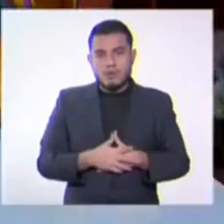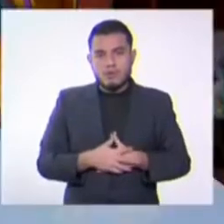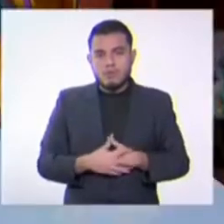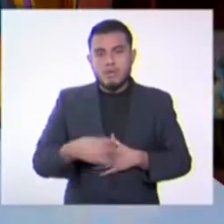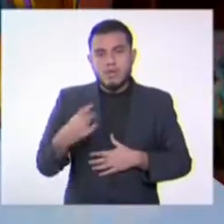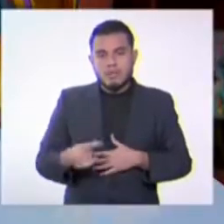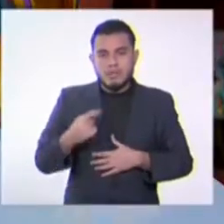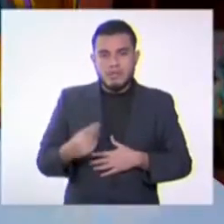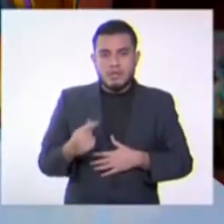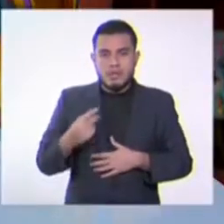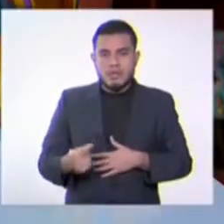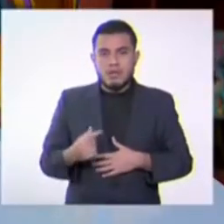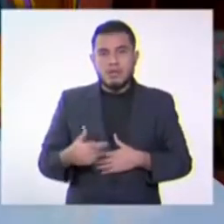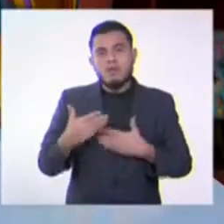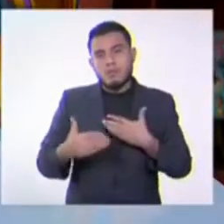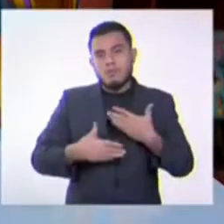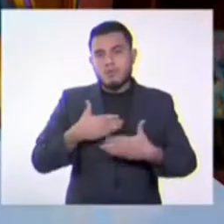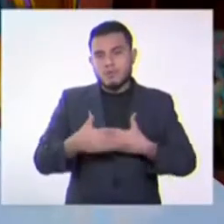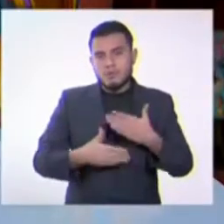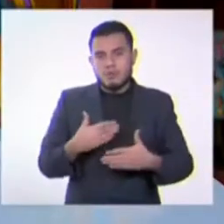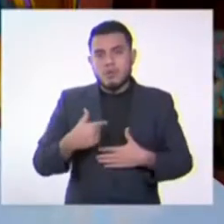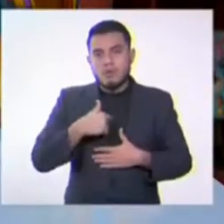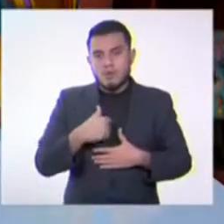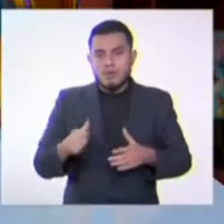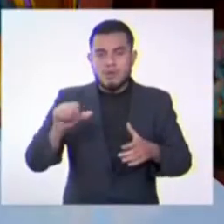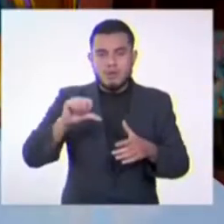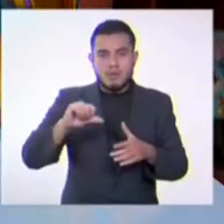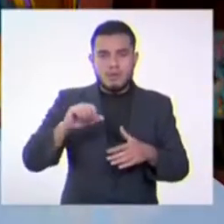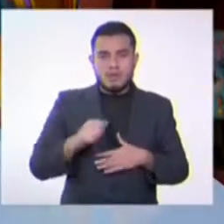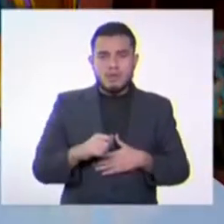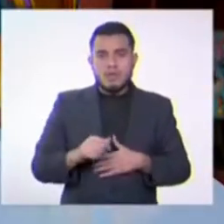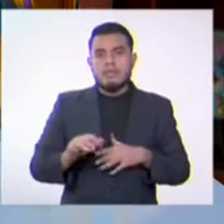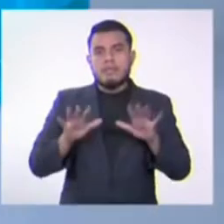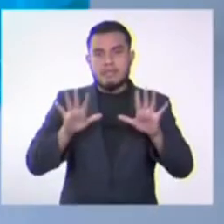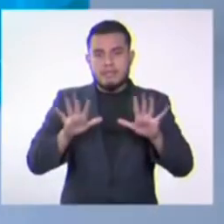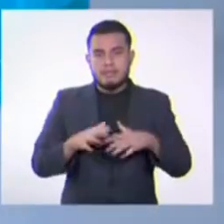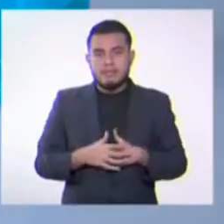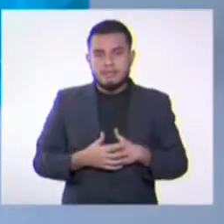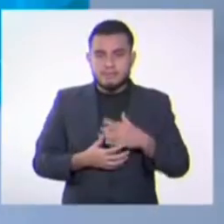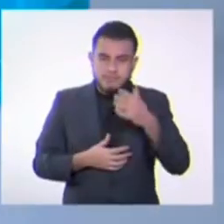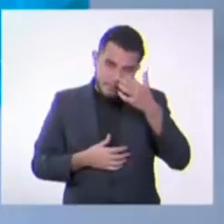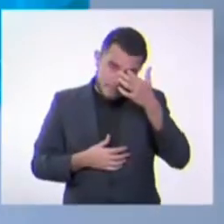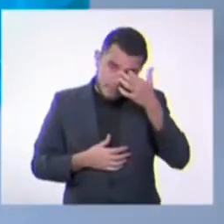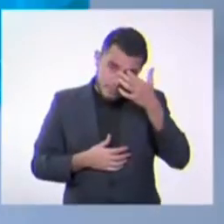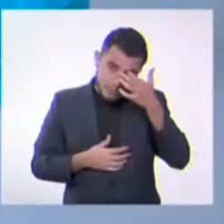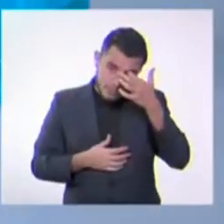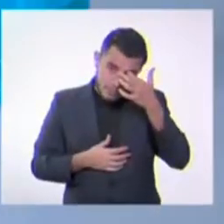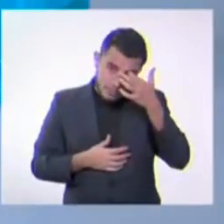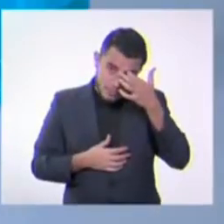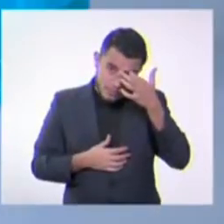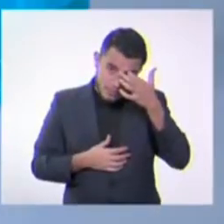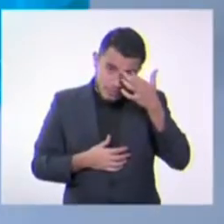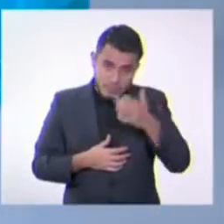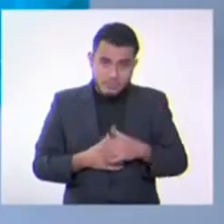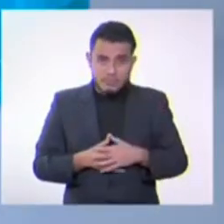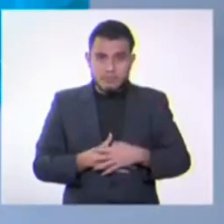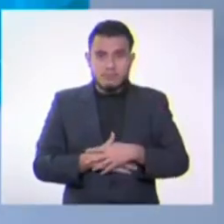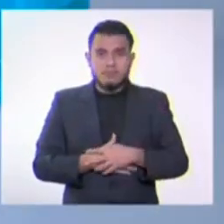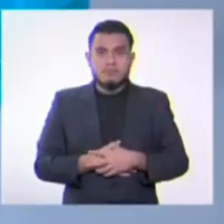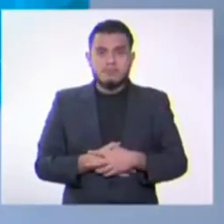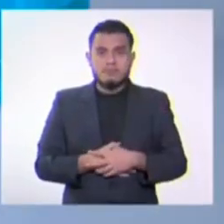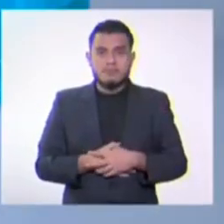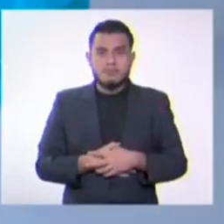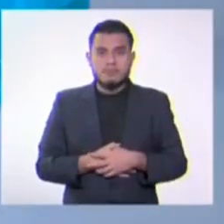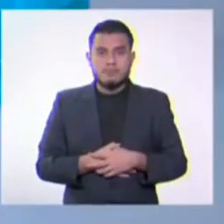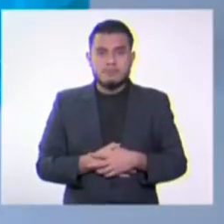el proceso y en el último voy a depositar 10 gotas. 1, 2, 3,